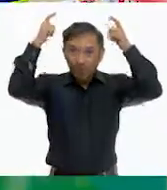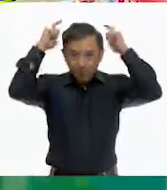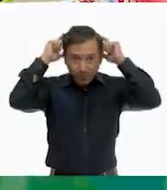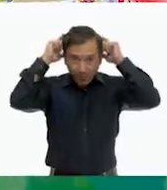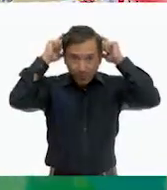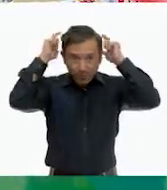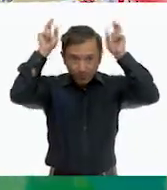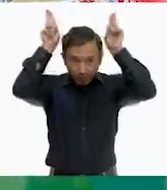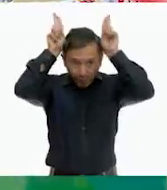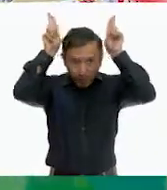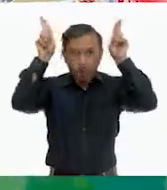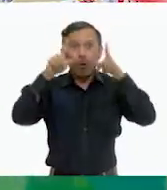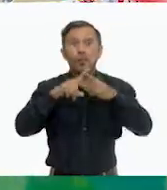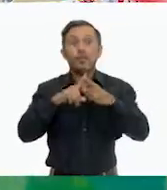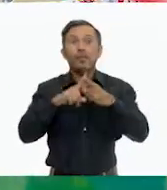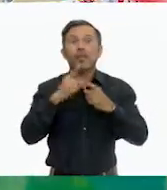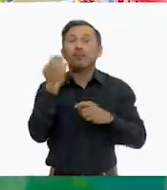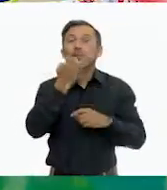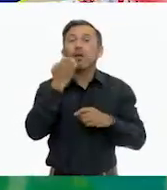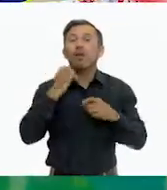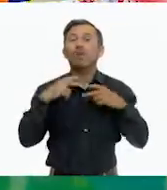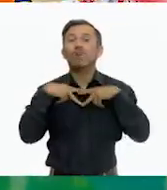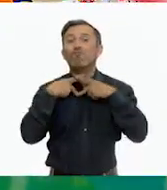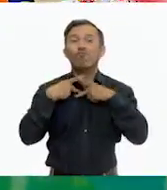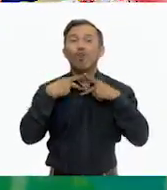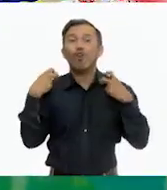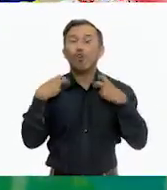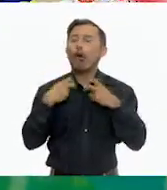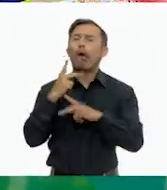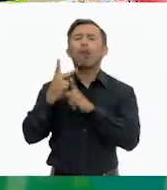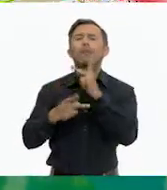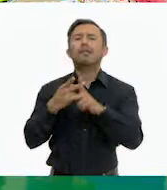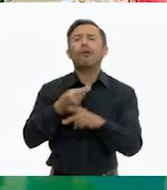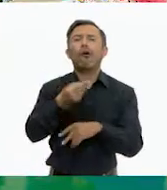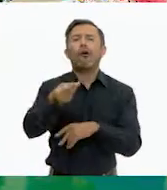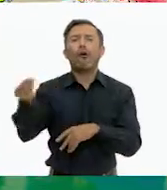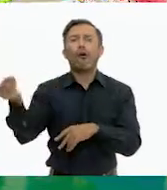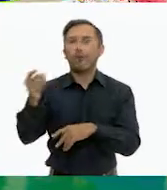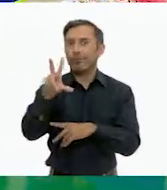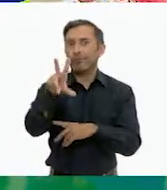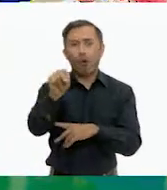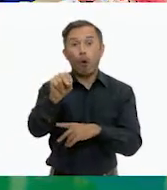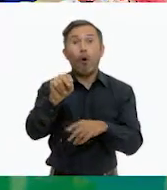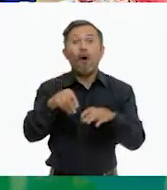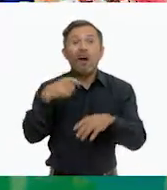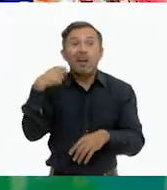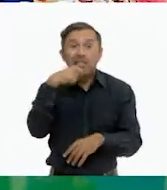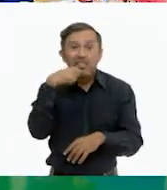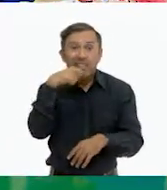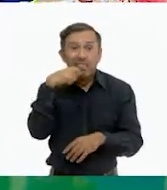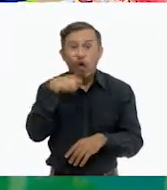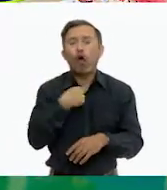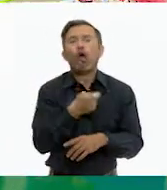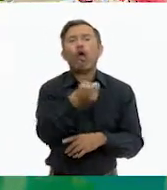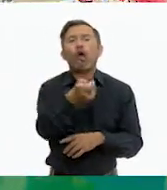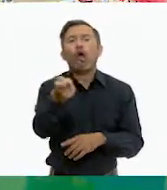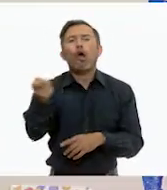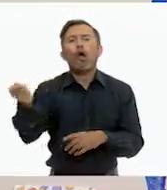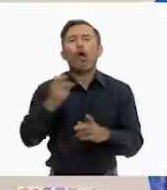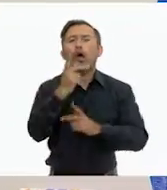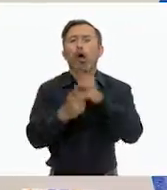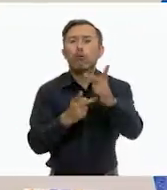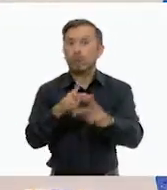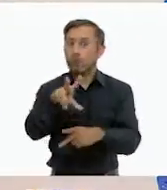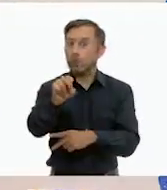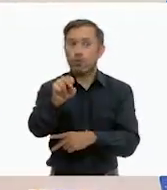nuestros moños en la escuela. A veces llevamos algún cepillo. No, esos no los debemos de compartir.